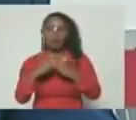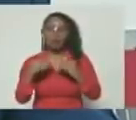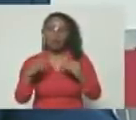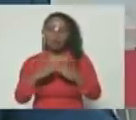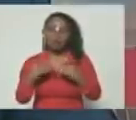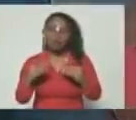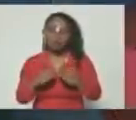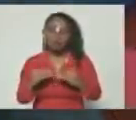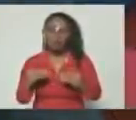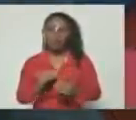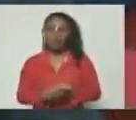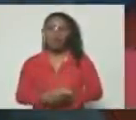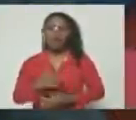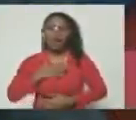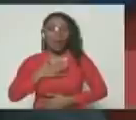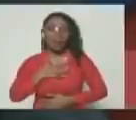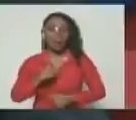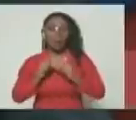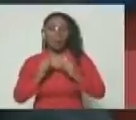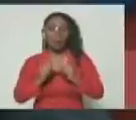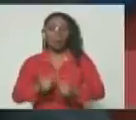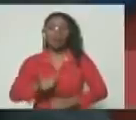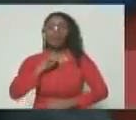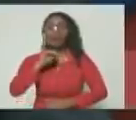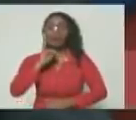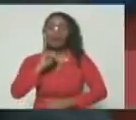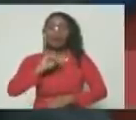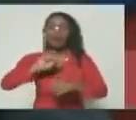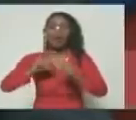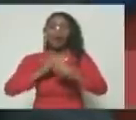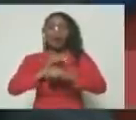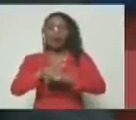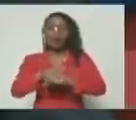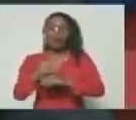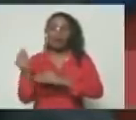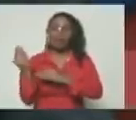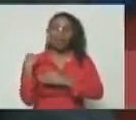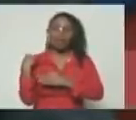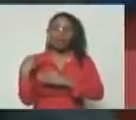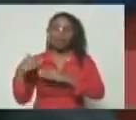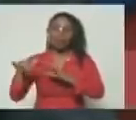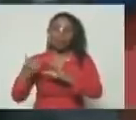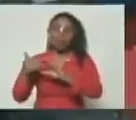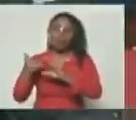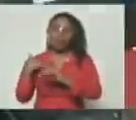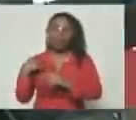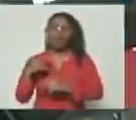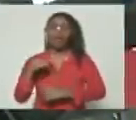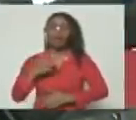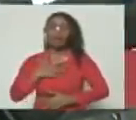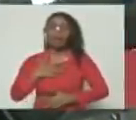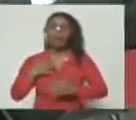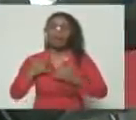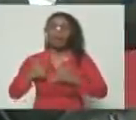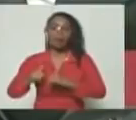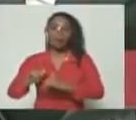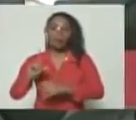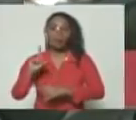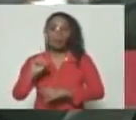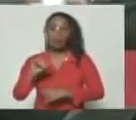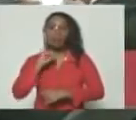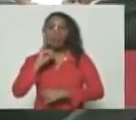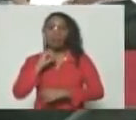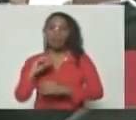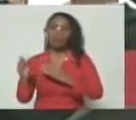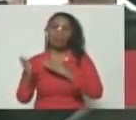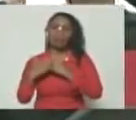todo. A mí me mantiene bien informado Jorge Rodríguez y también Nicolás Ernesto, que es hijo mío, me mantiene informado